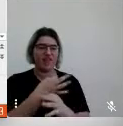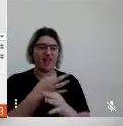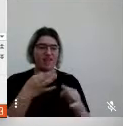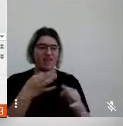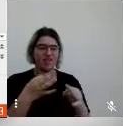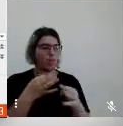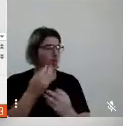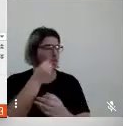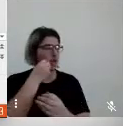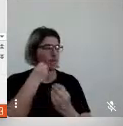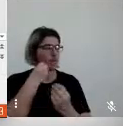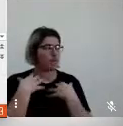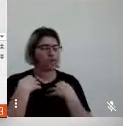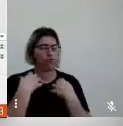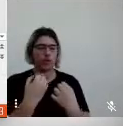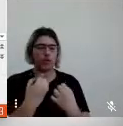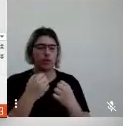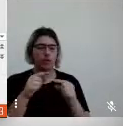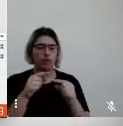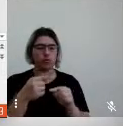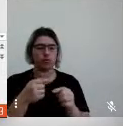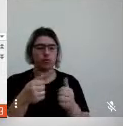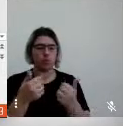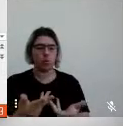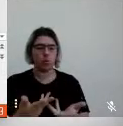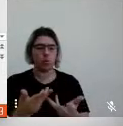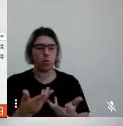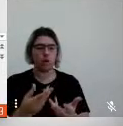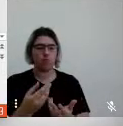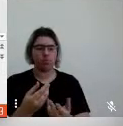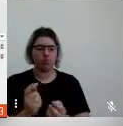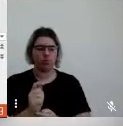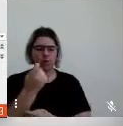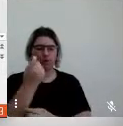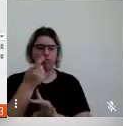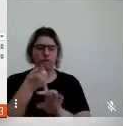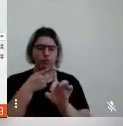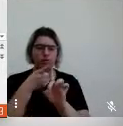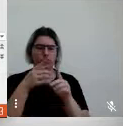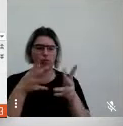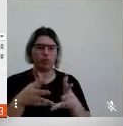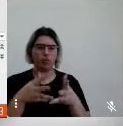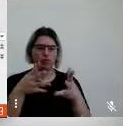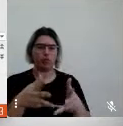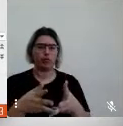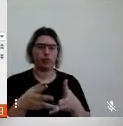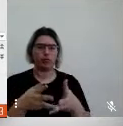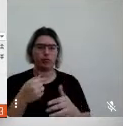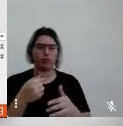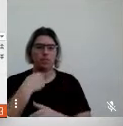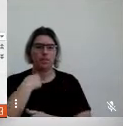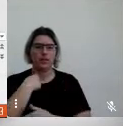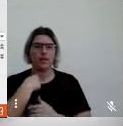saludables han conseguido antes sus objetivos y la pérdida de peso a nivel de la grasa ha sido lineal.